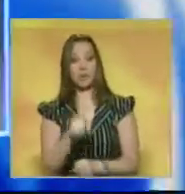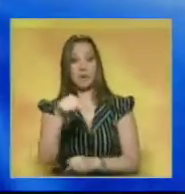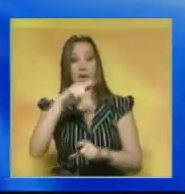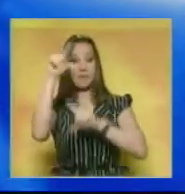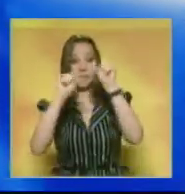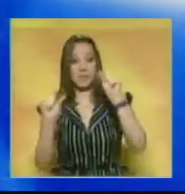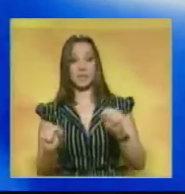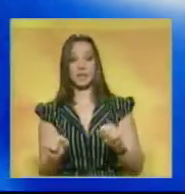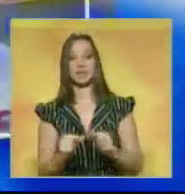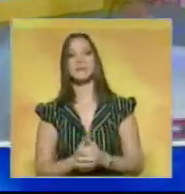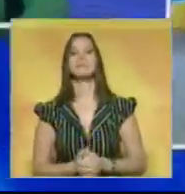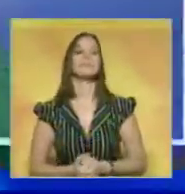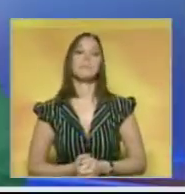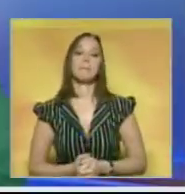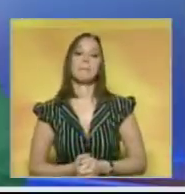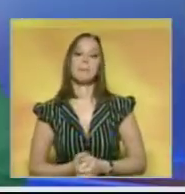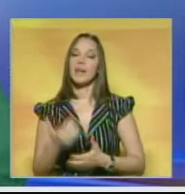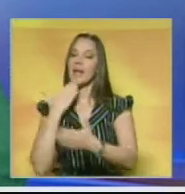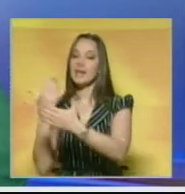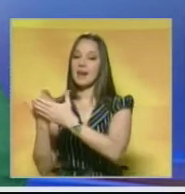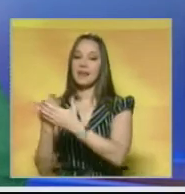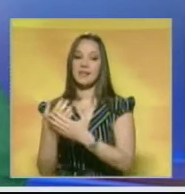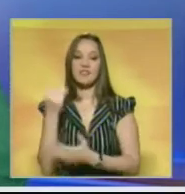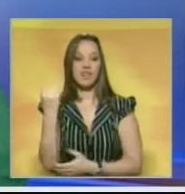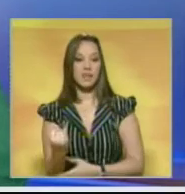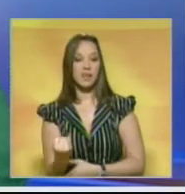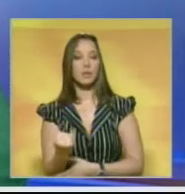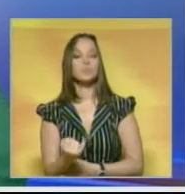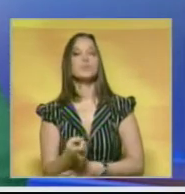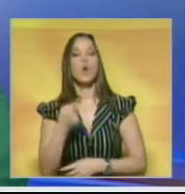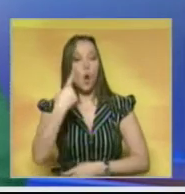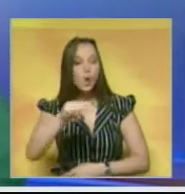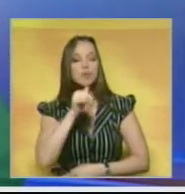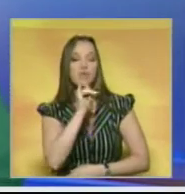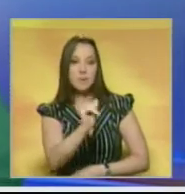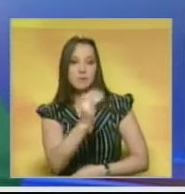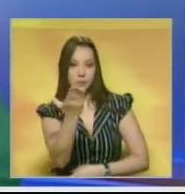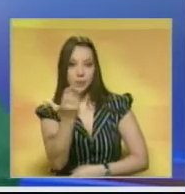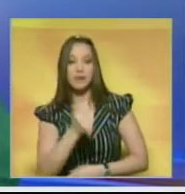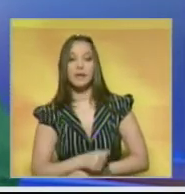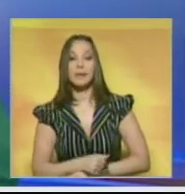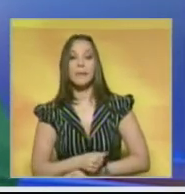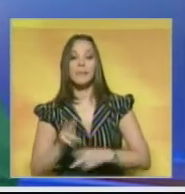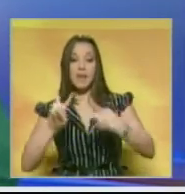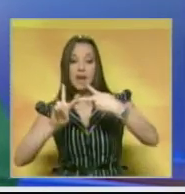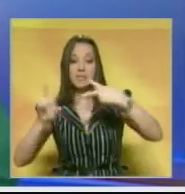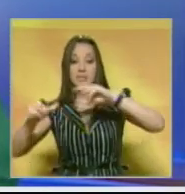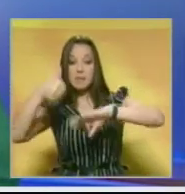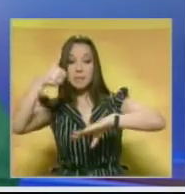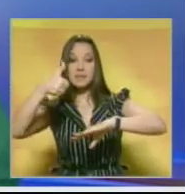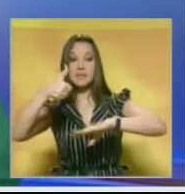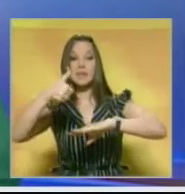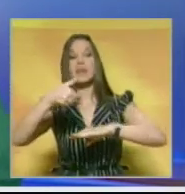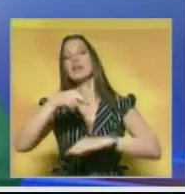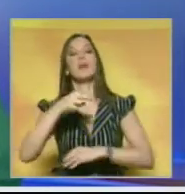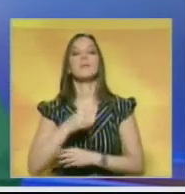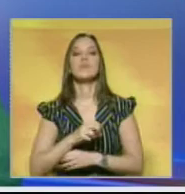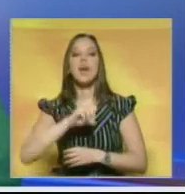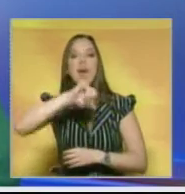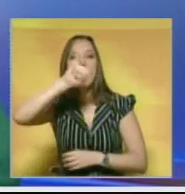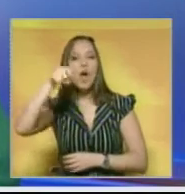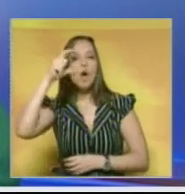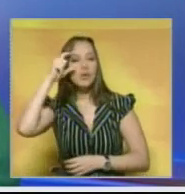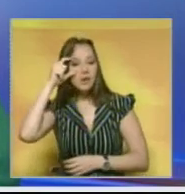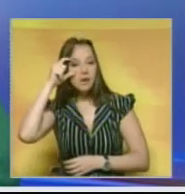Estrellas. Bueno, muchísimas gracias, Federica. Tenemos más información para ustedes. Tenemos que el vicepresidente ejecutivo de la República, Jorge